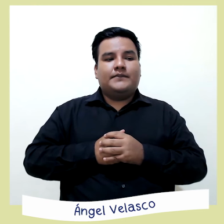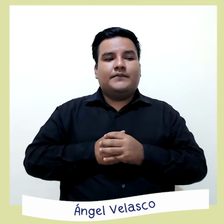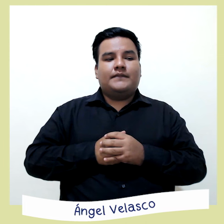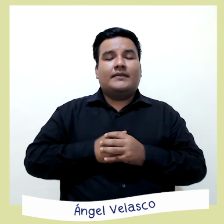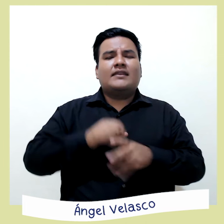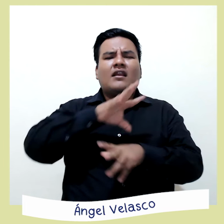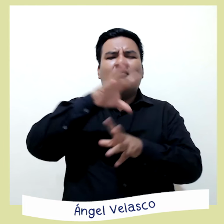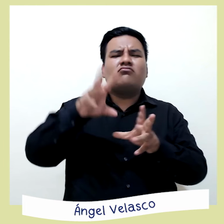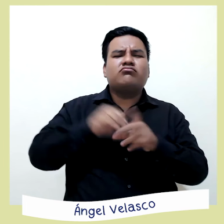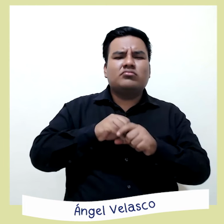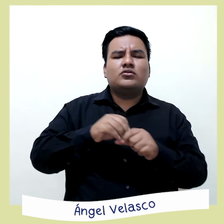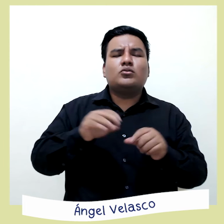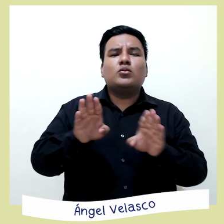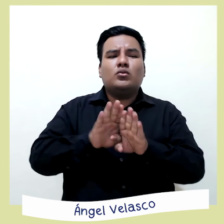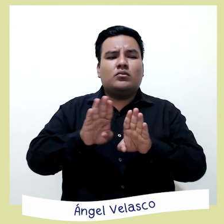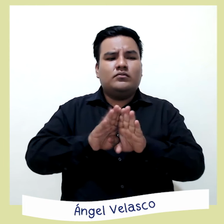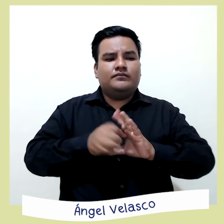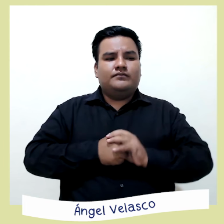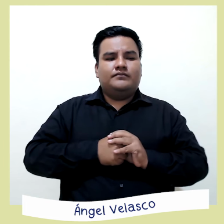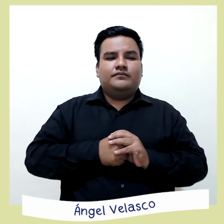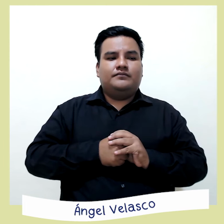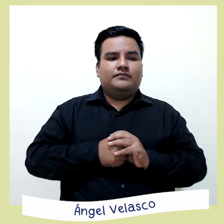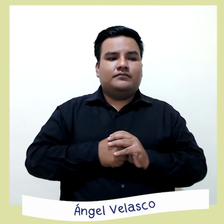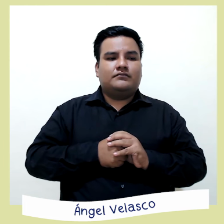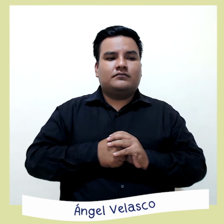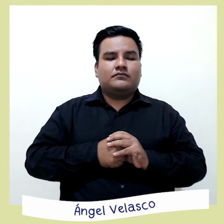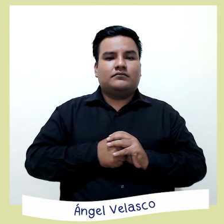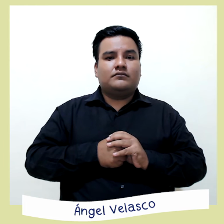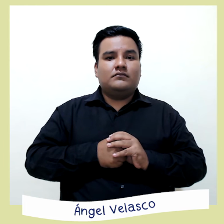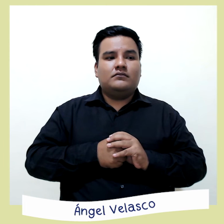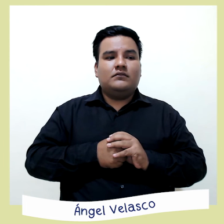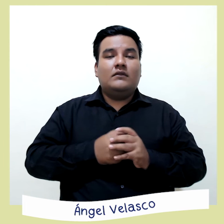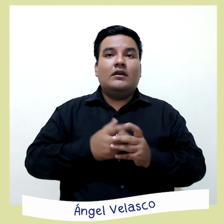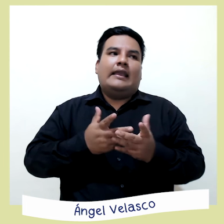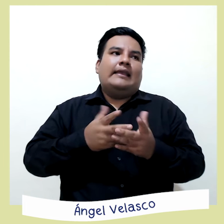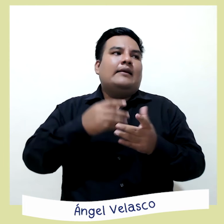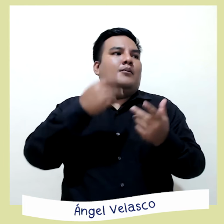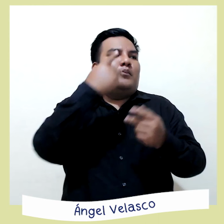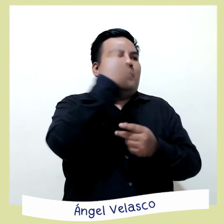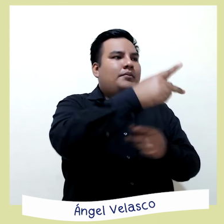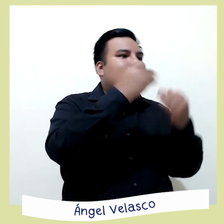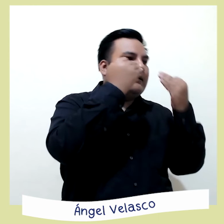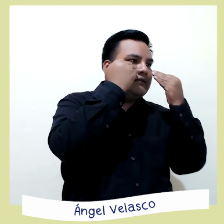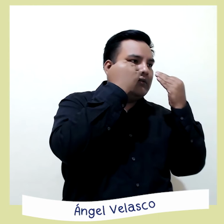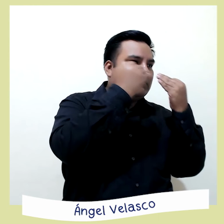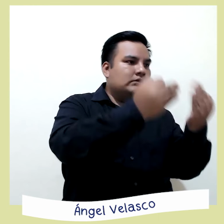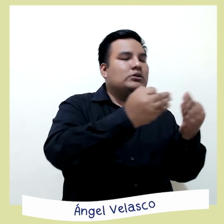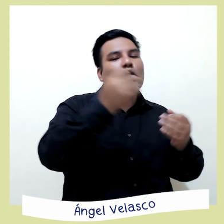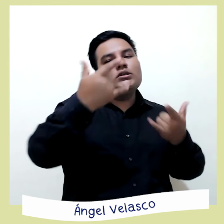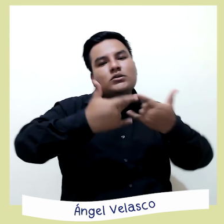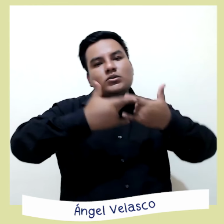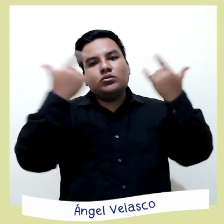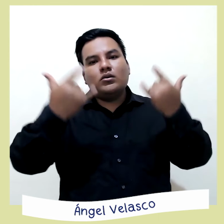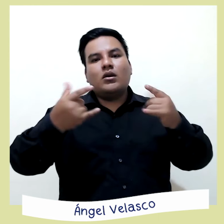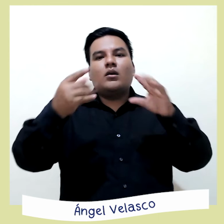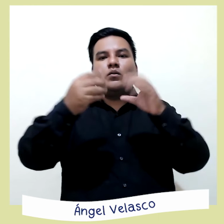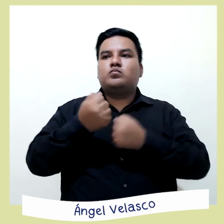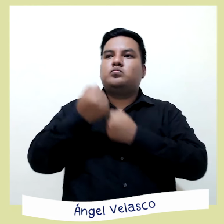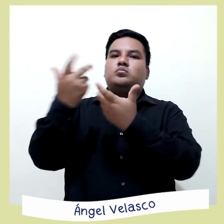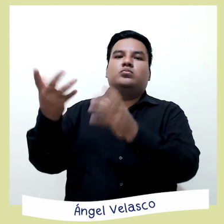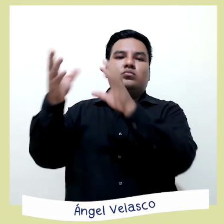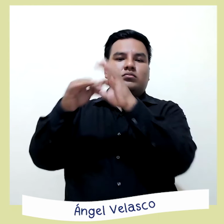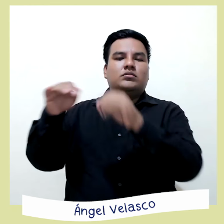falta mucho medicamento, falta un montón de cosas. La manera de inclusión social solo podría ser que se